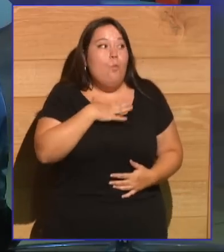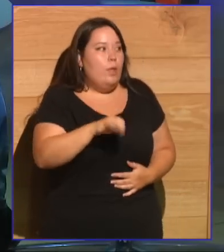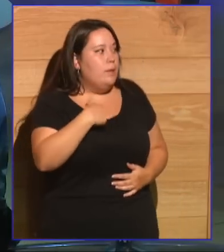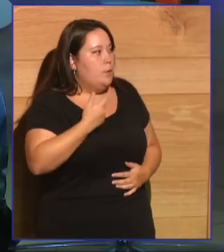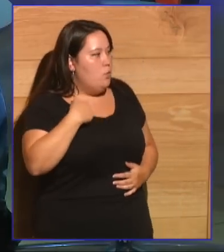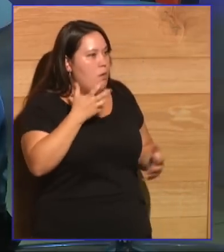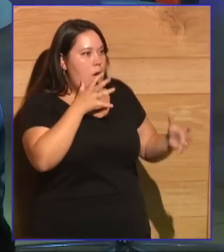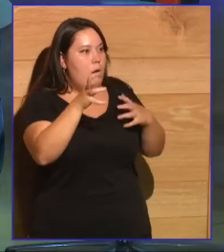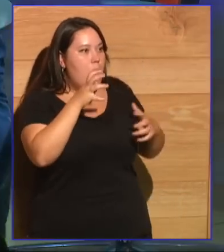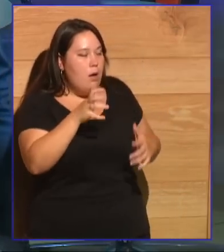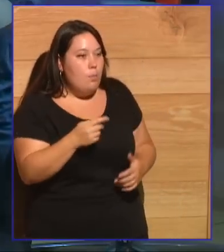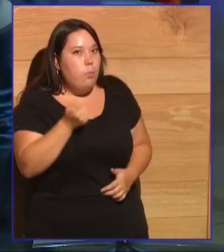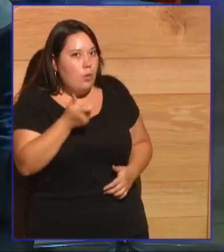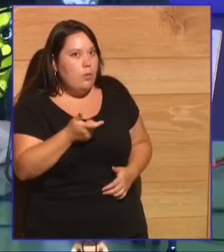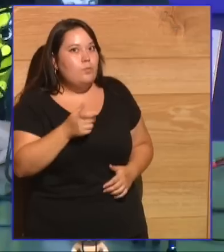mejor